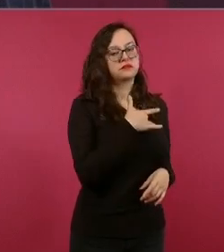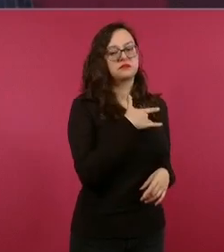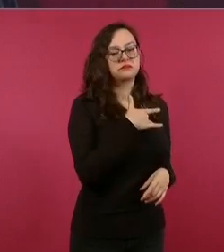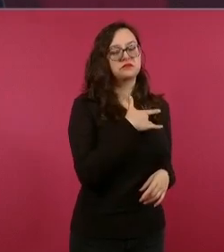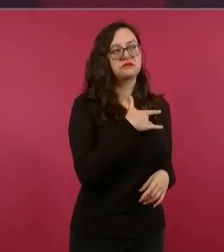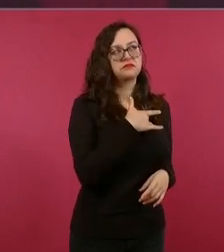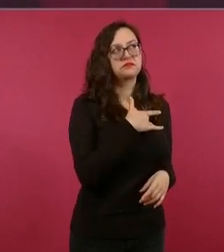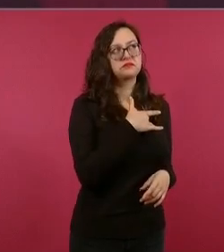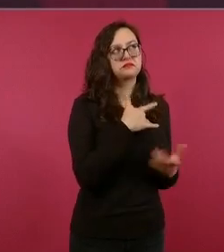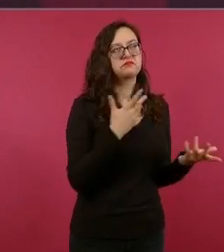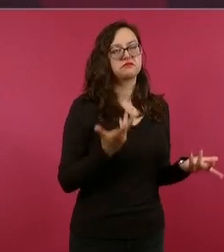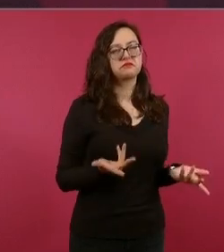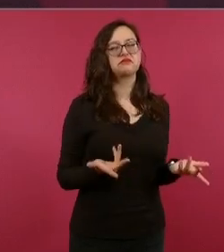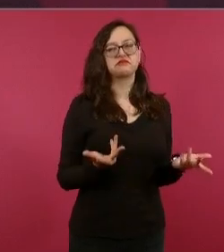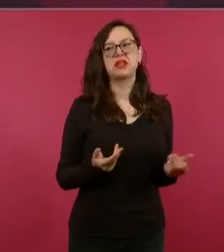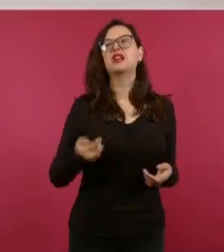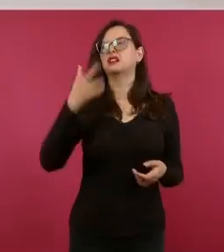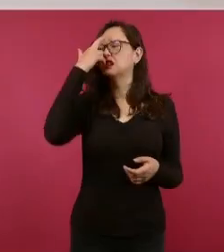es